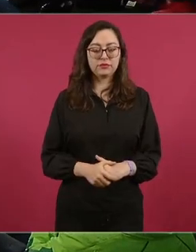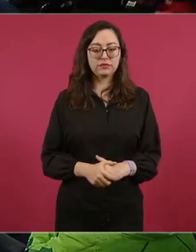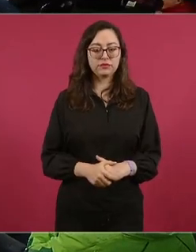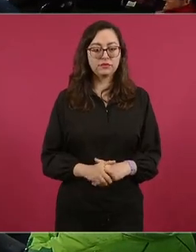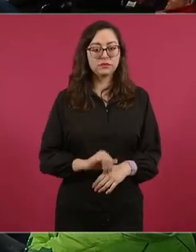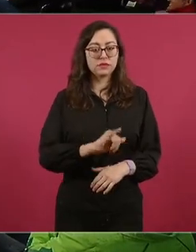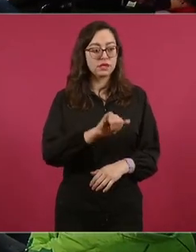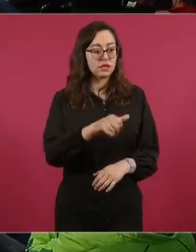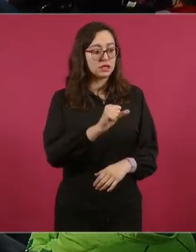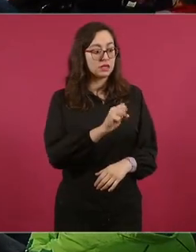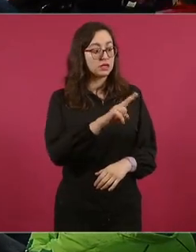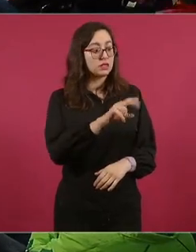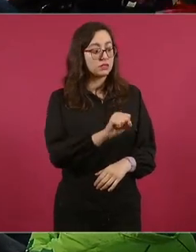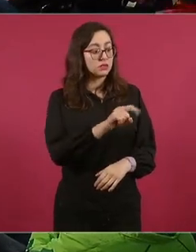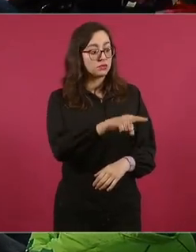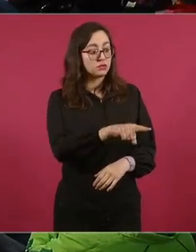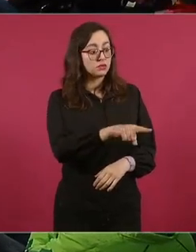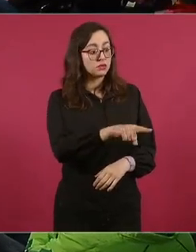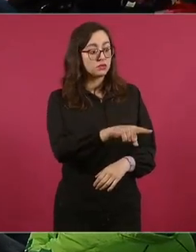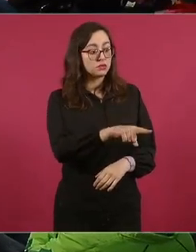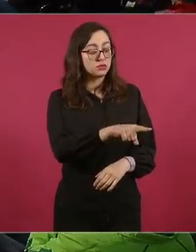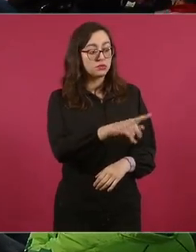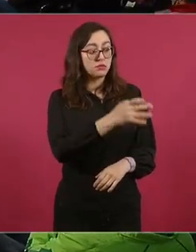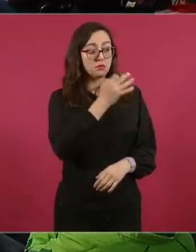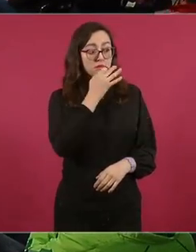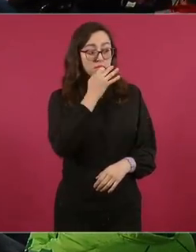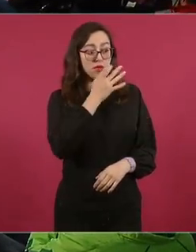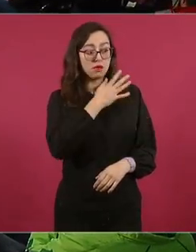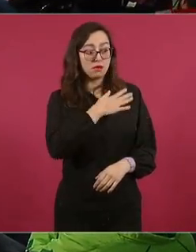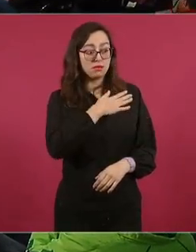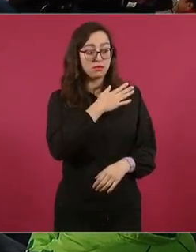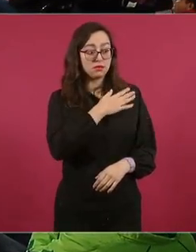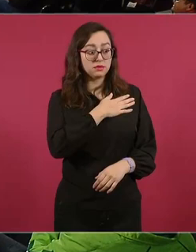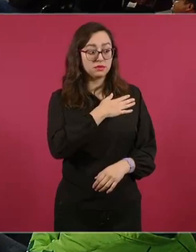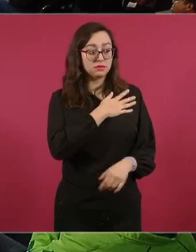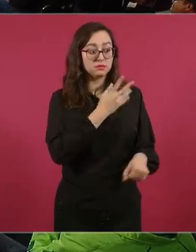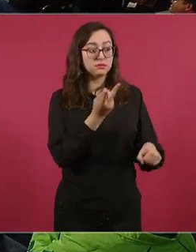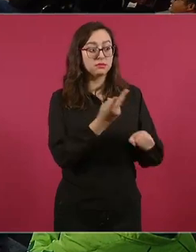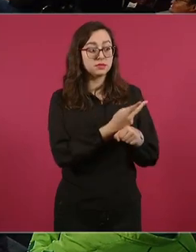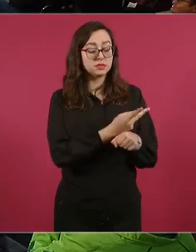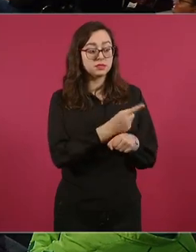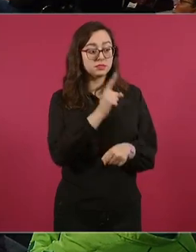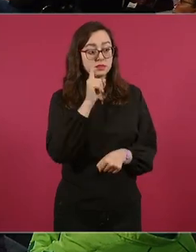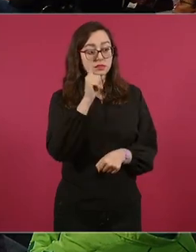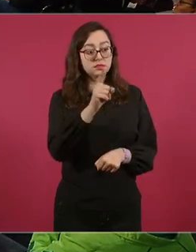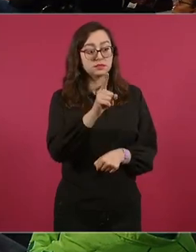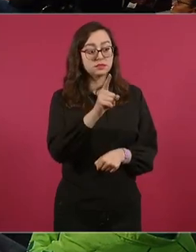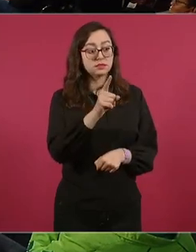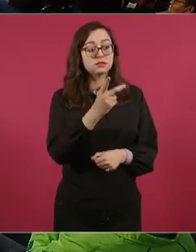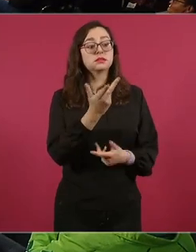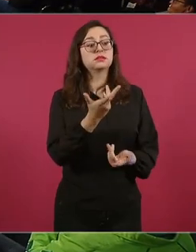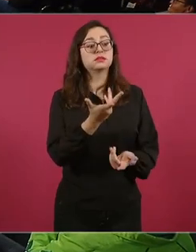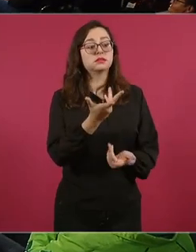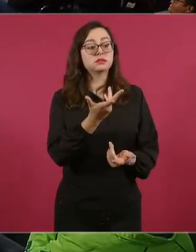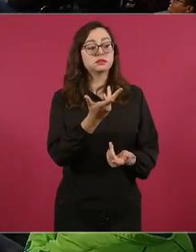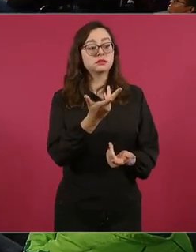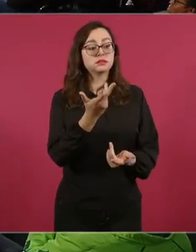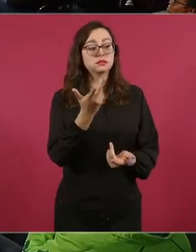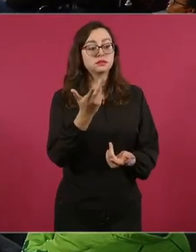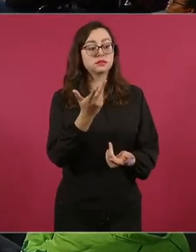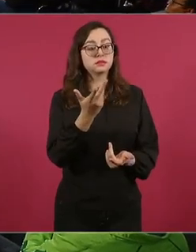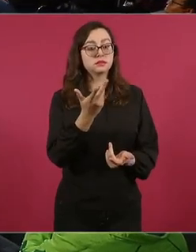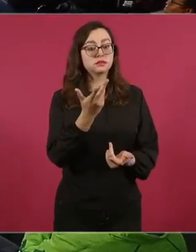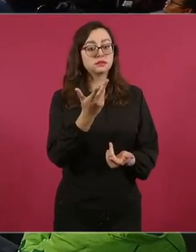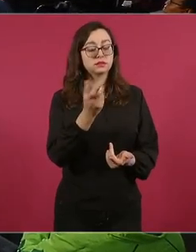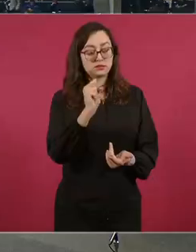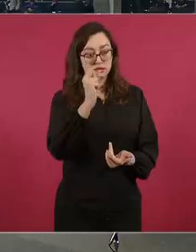Jesús, estamos pendientes de lo de San Luis. Sí, con